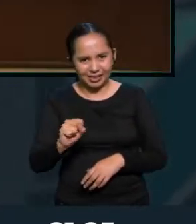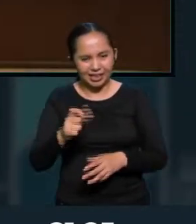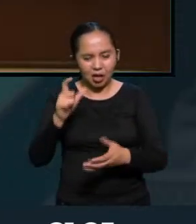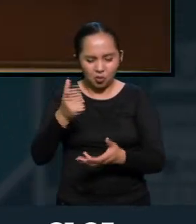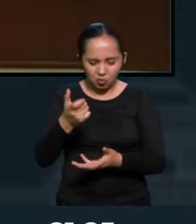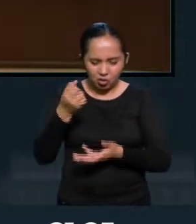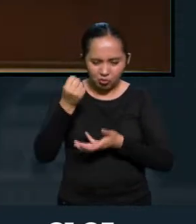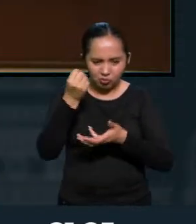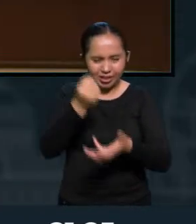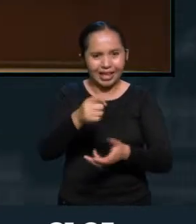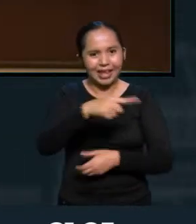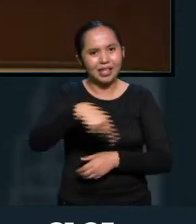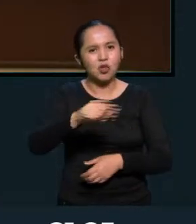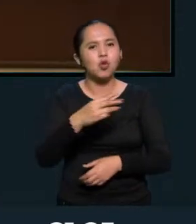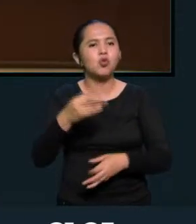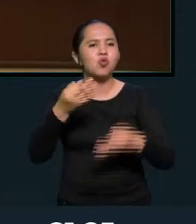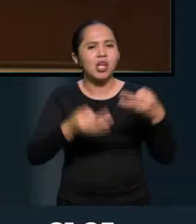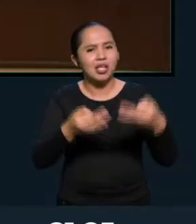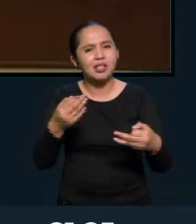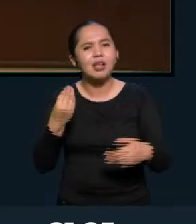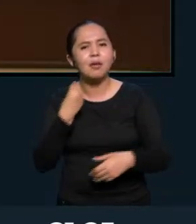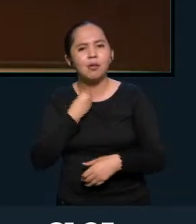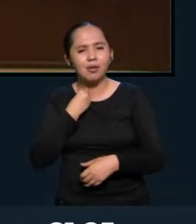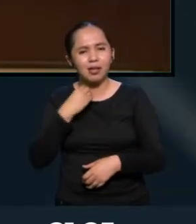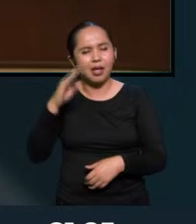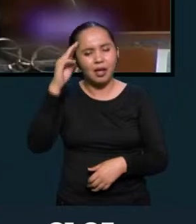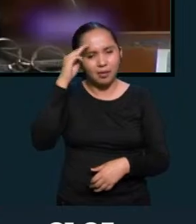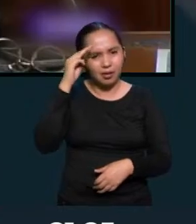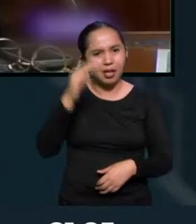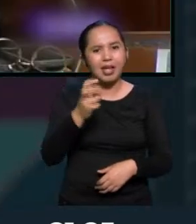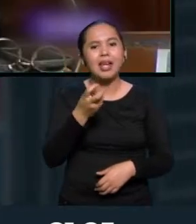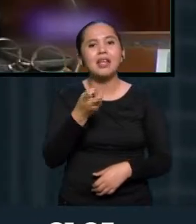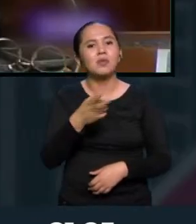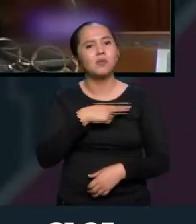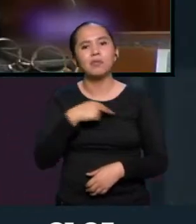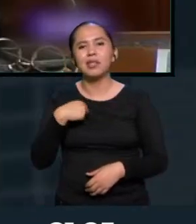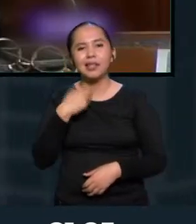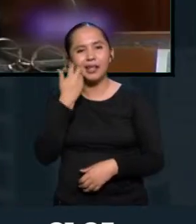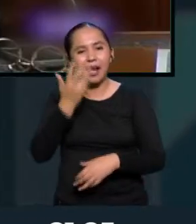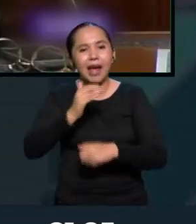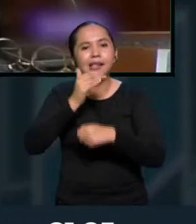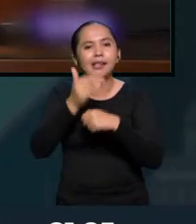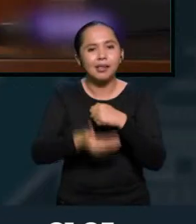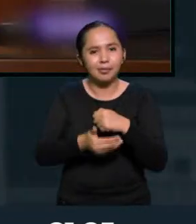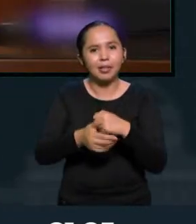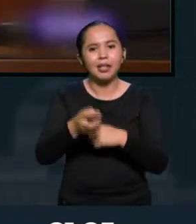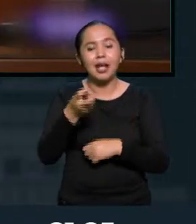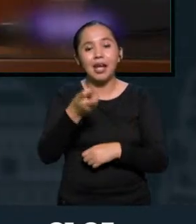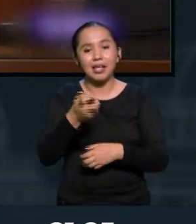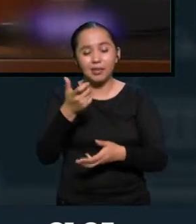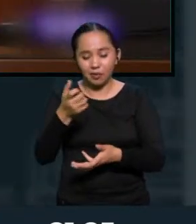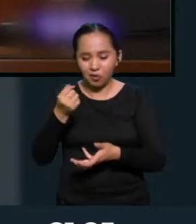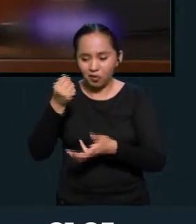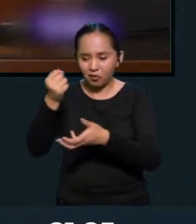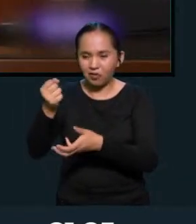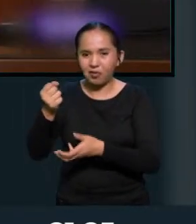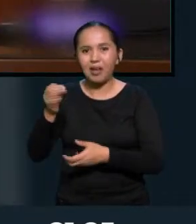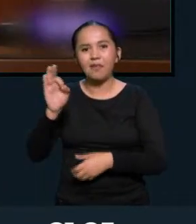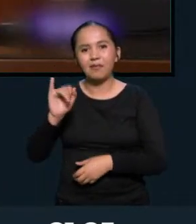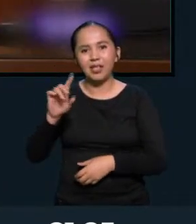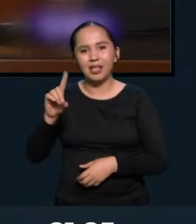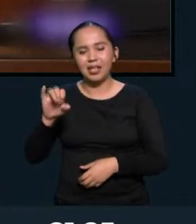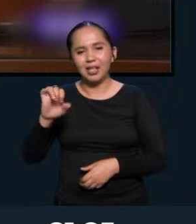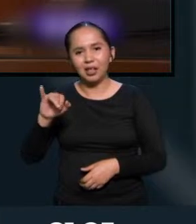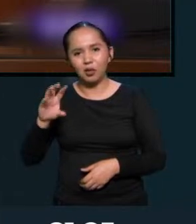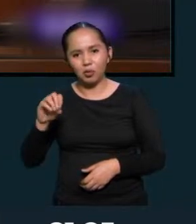y magistrados. Nosotros queremos que eso se termine con la reforma. Sin embargo, son tantos los recursos que están en estos fideicomisos que seguramente van a